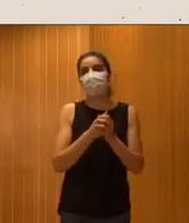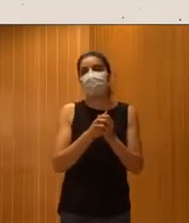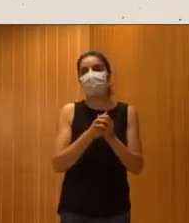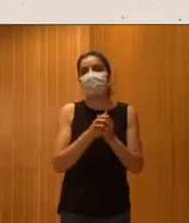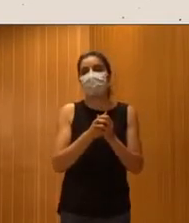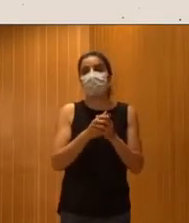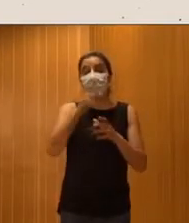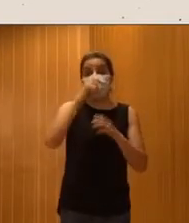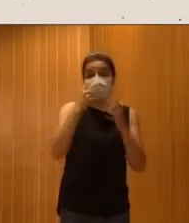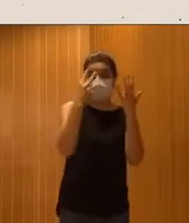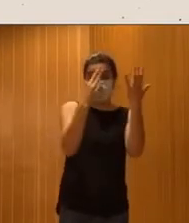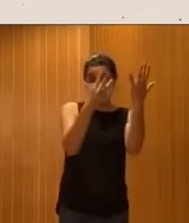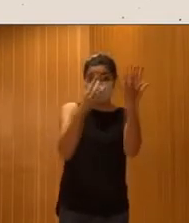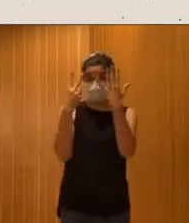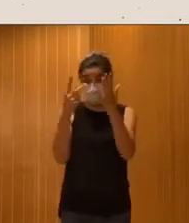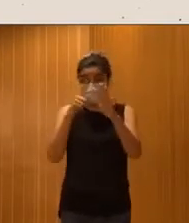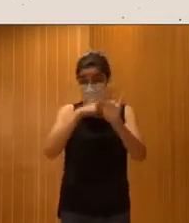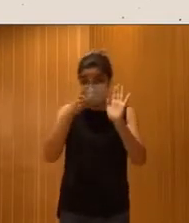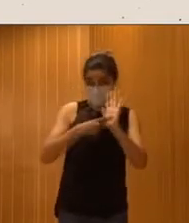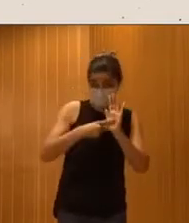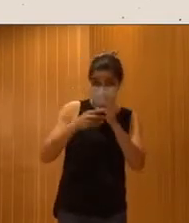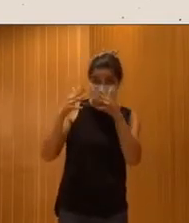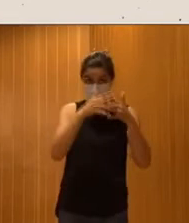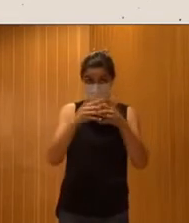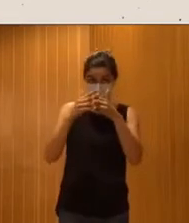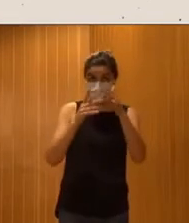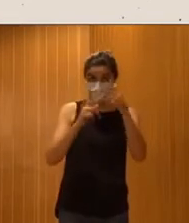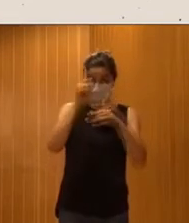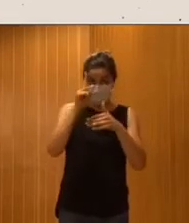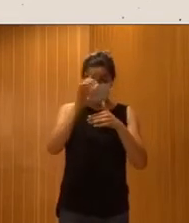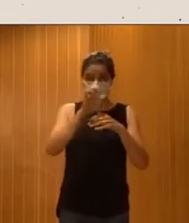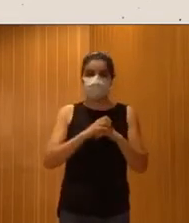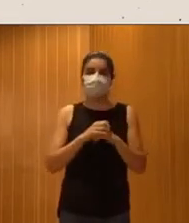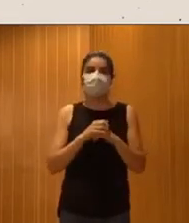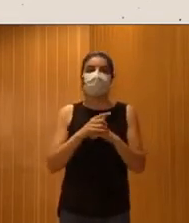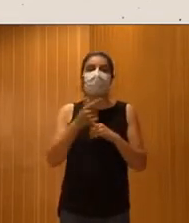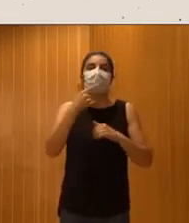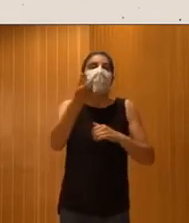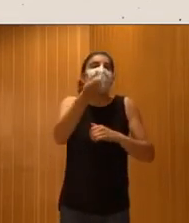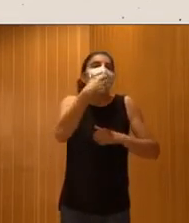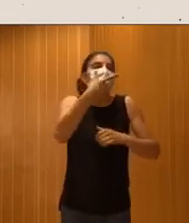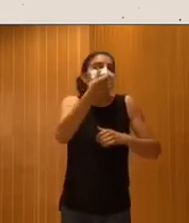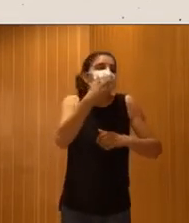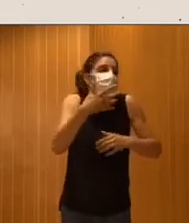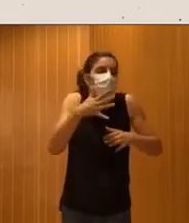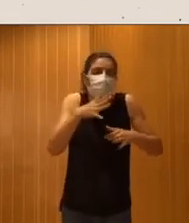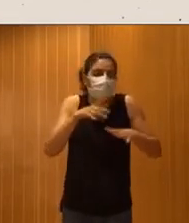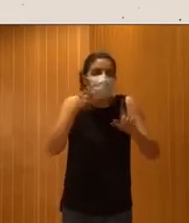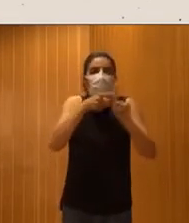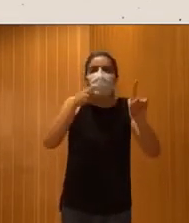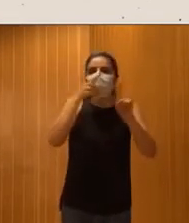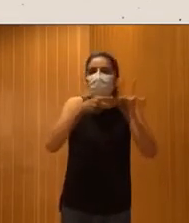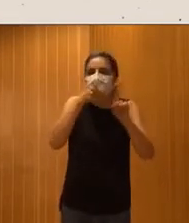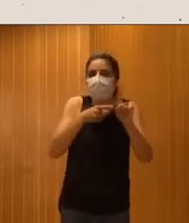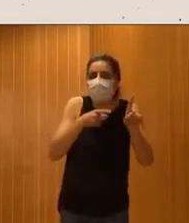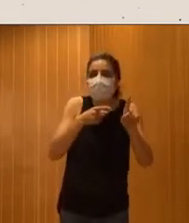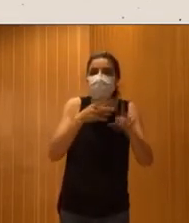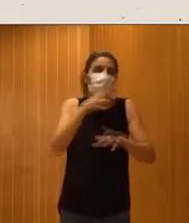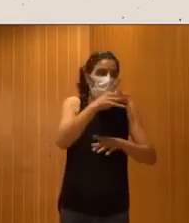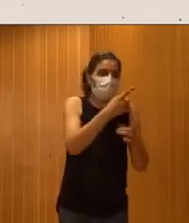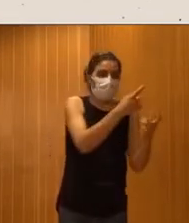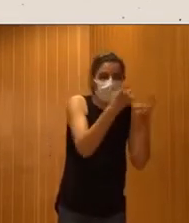obra del 87 norteamericana. Ahí se define como cualquier fármaco usado por disciplina o